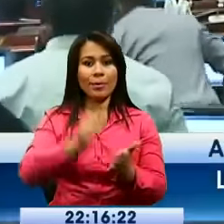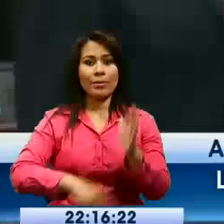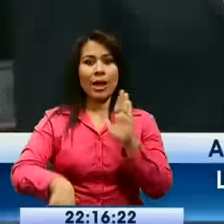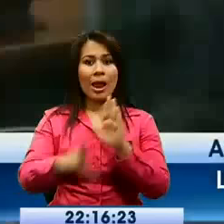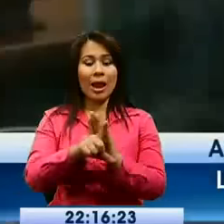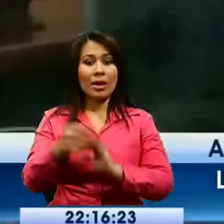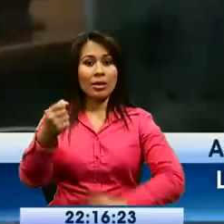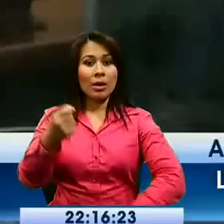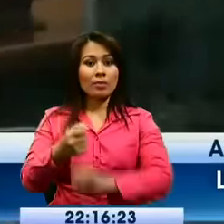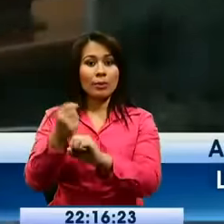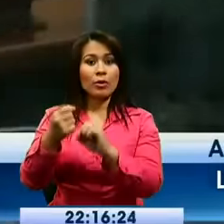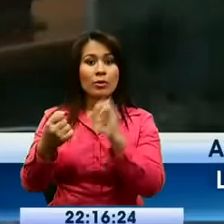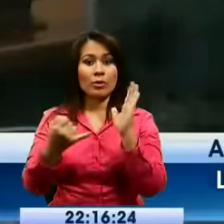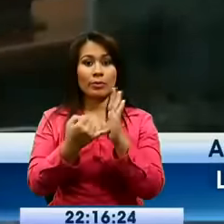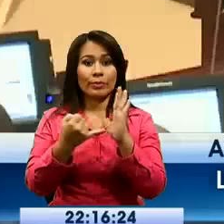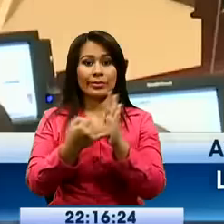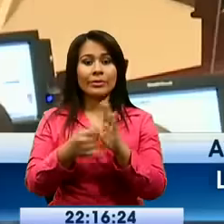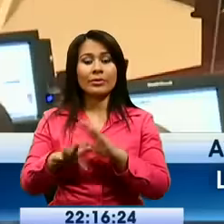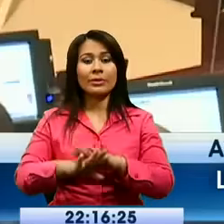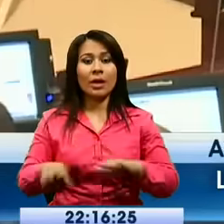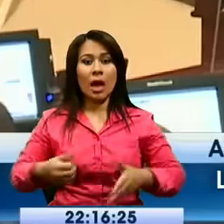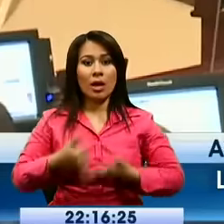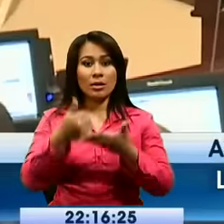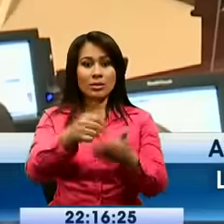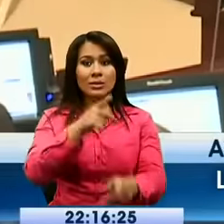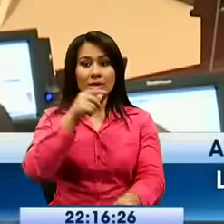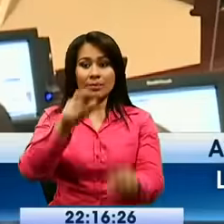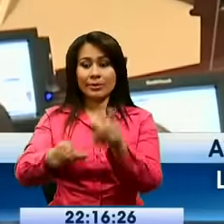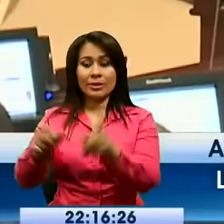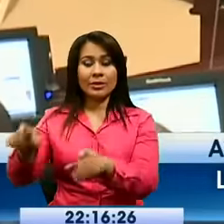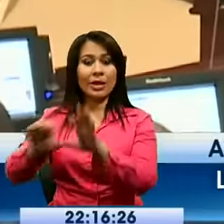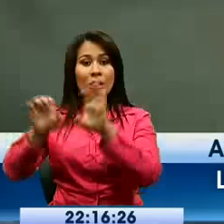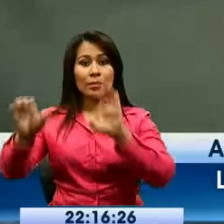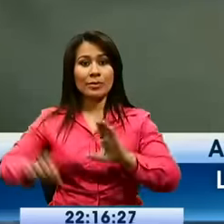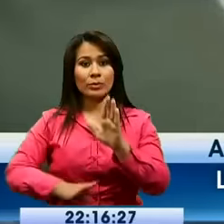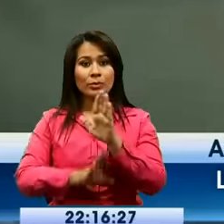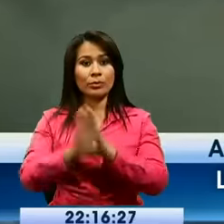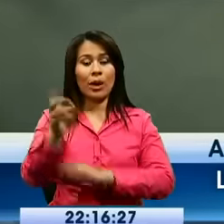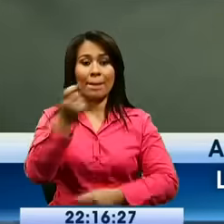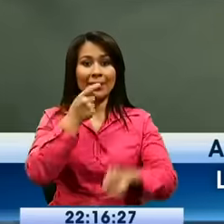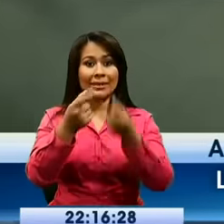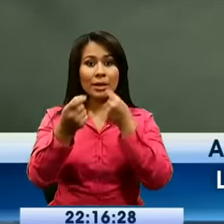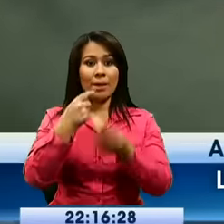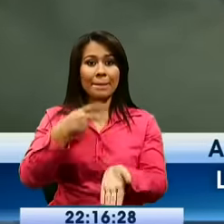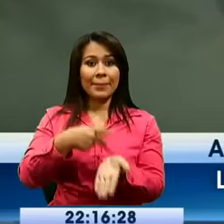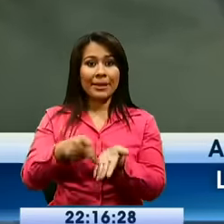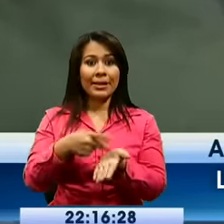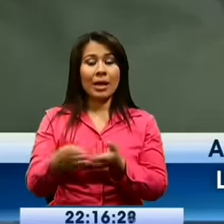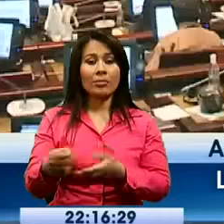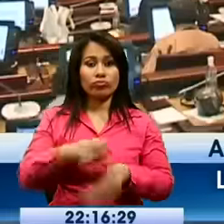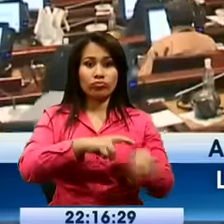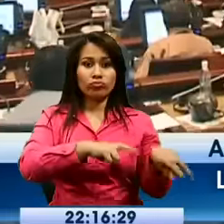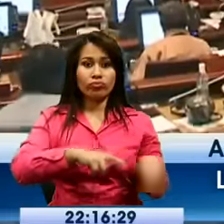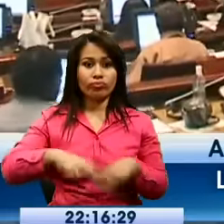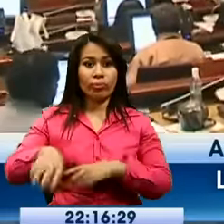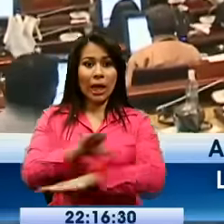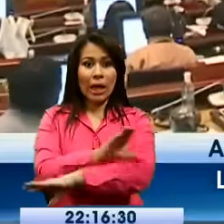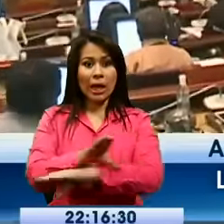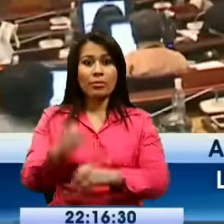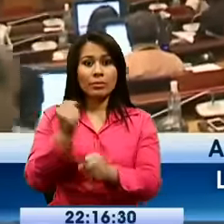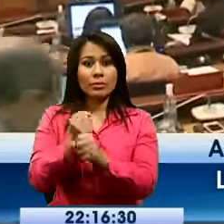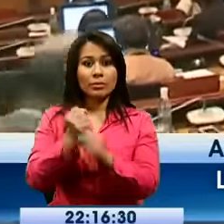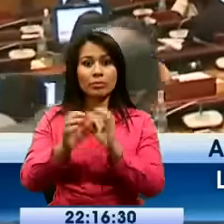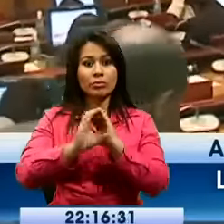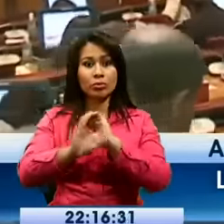Tributarios. El proyecto planteaba beneficios para los sectores productivos en materia de medicina prepagada, agricultura, transporte, entre